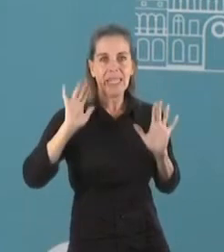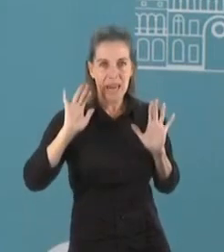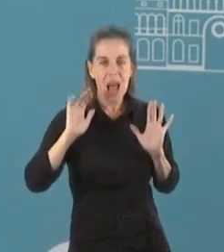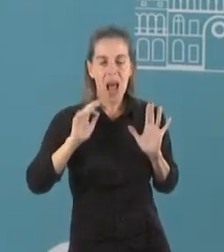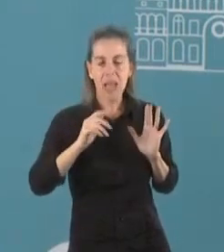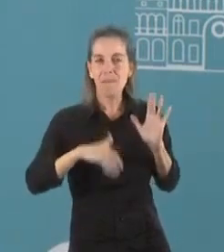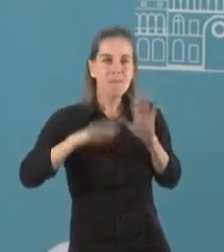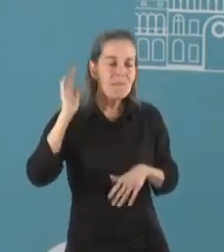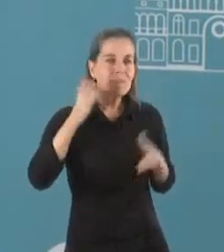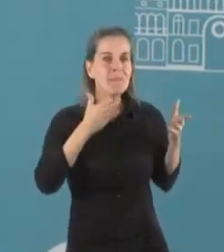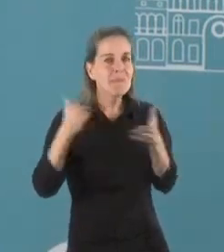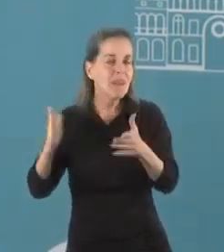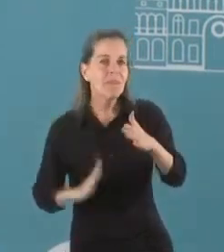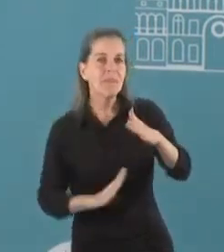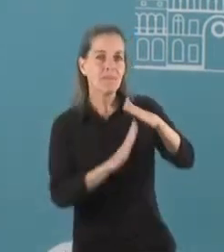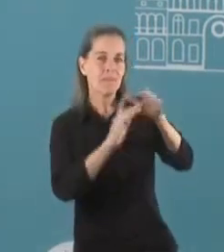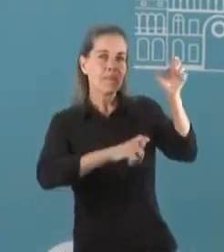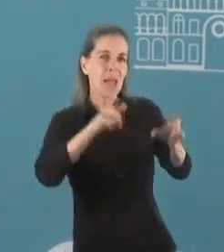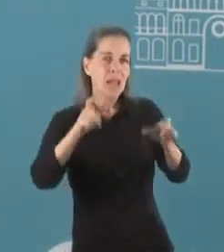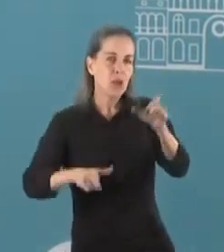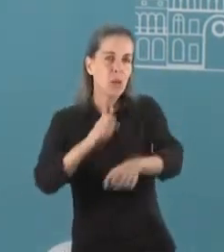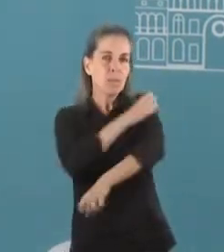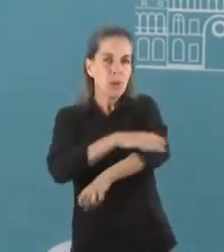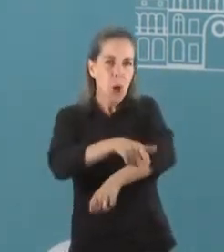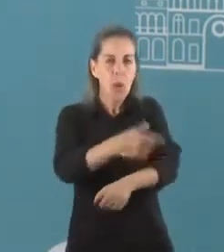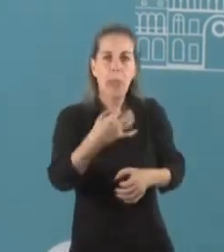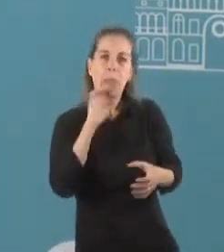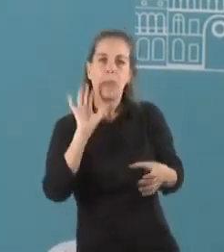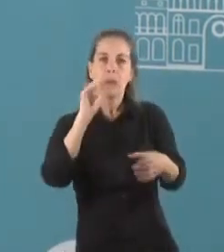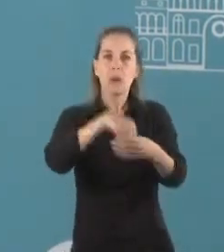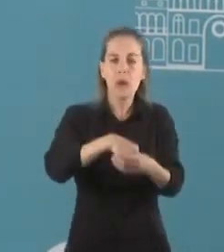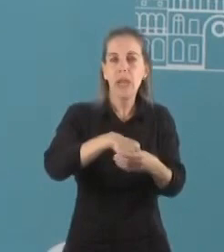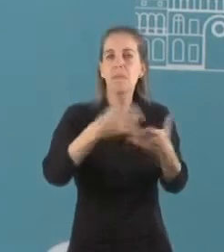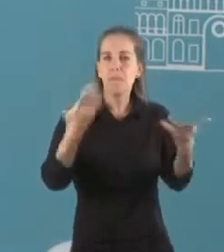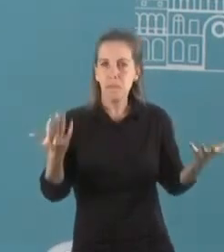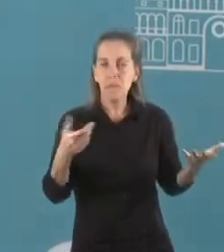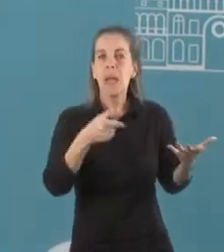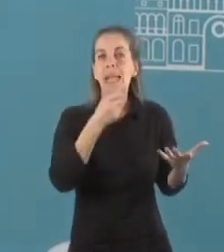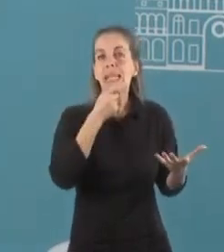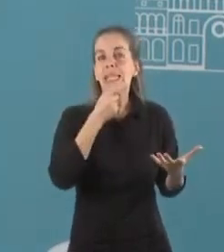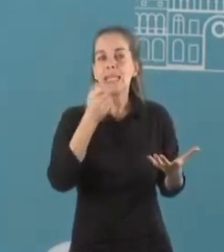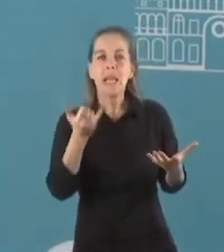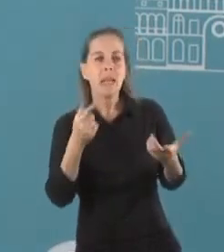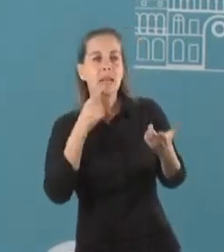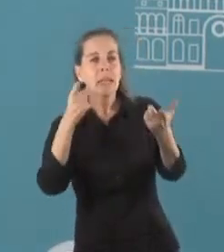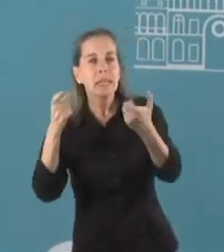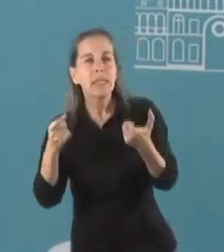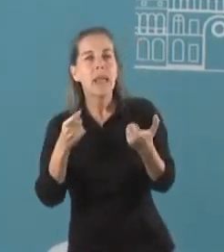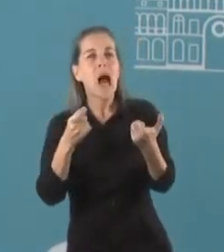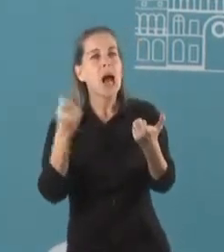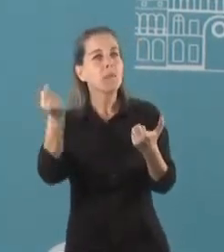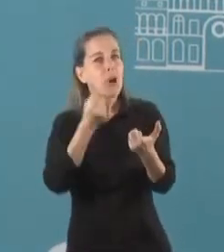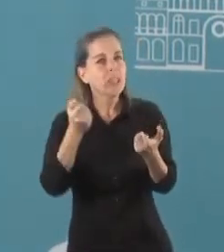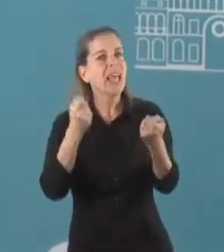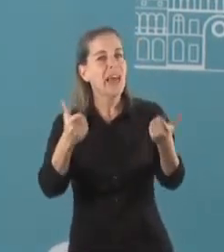únicos privilegiados sean los que menos tienen, los que hay que incluir son los más vulnerables y donde hay que garantizar un crecimiento con redistribución. Sobre